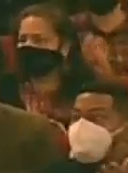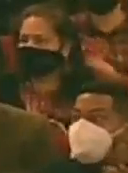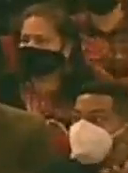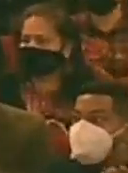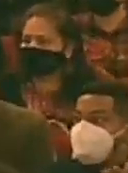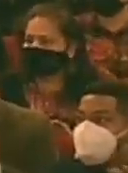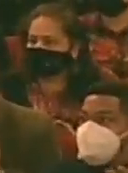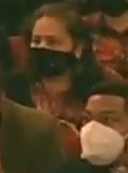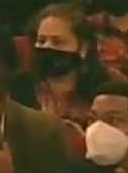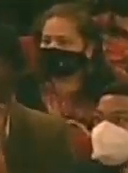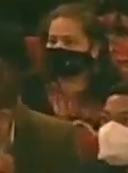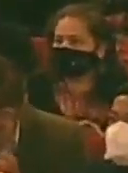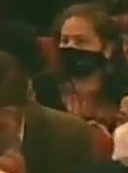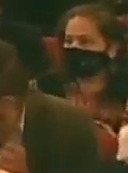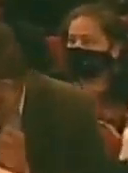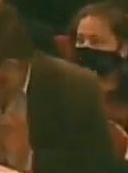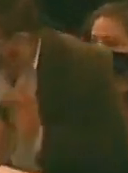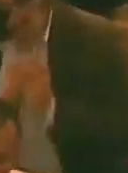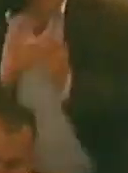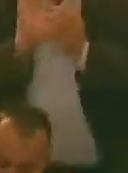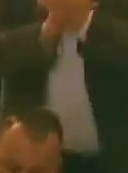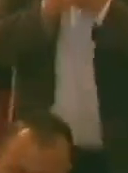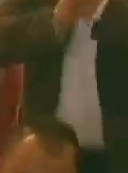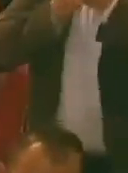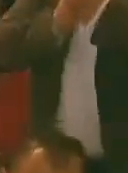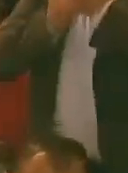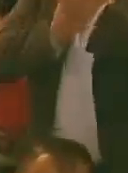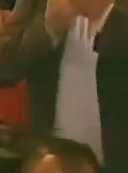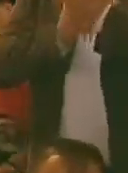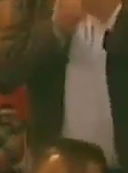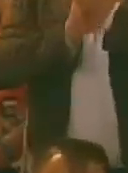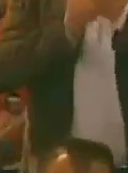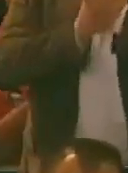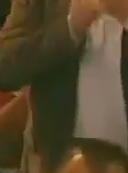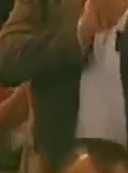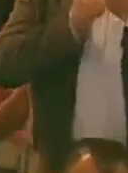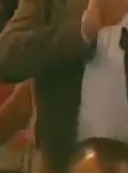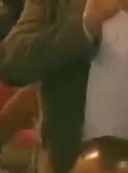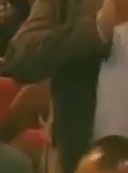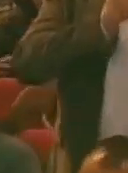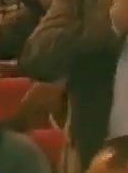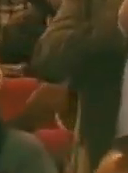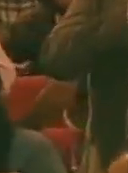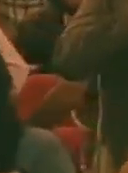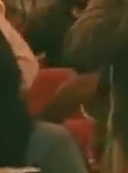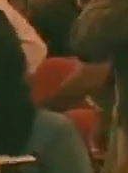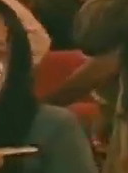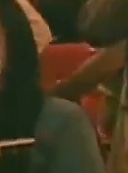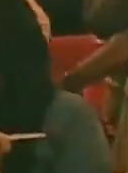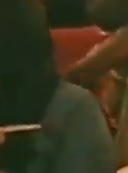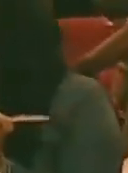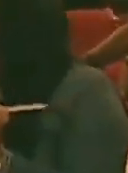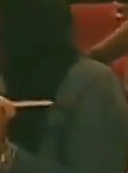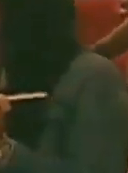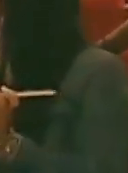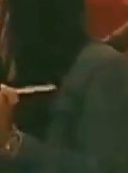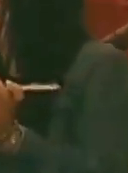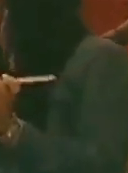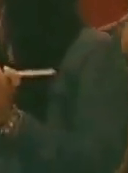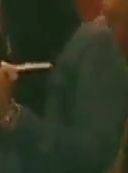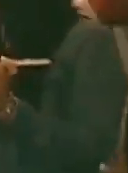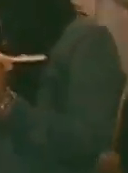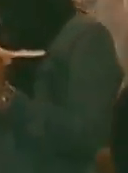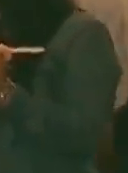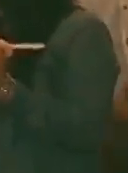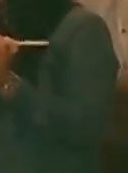Centenario de la batalla de Pichincha desde el Teatro Municipal de Caracas con el lema Nuestro Norte es el